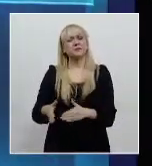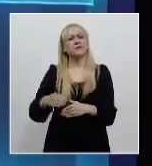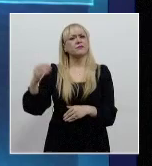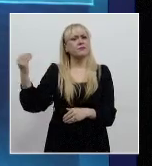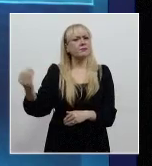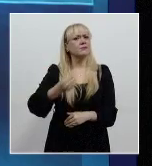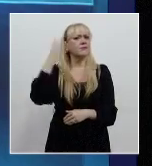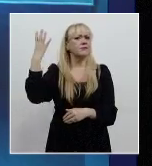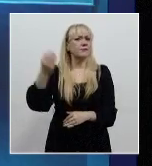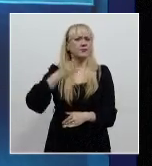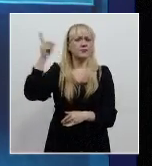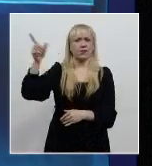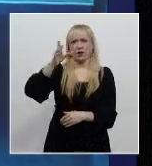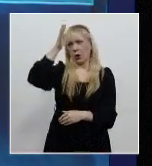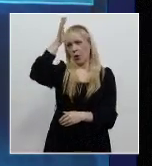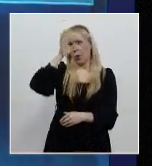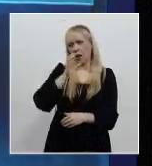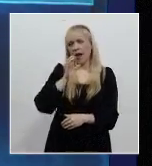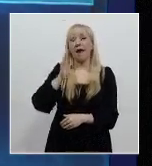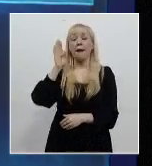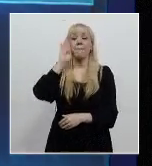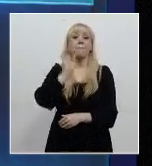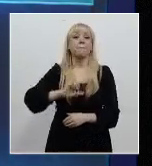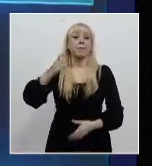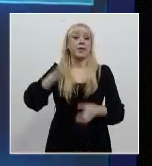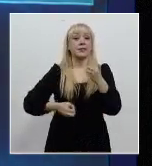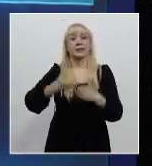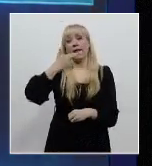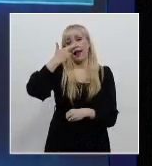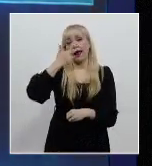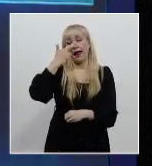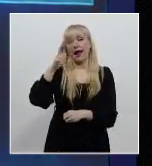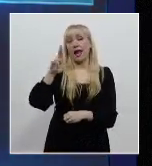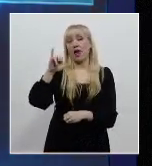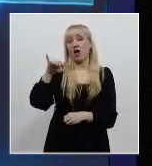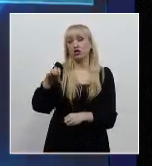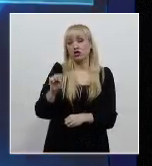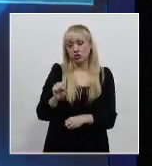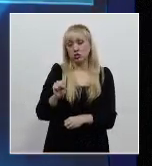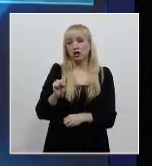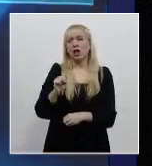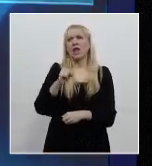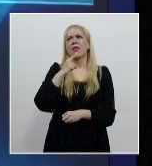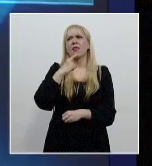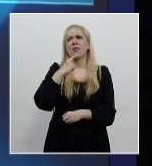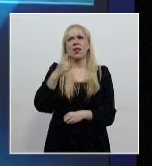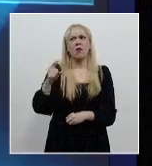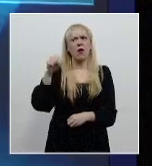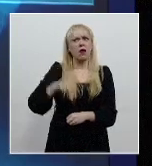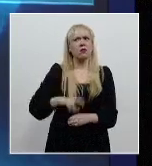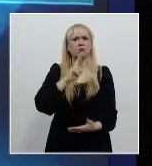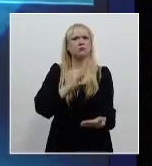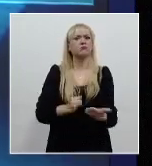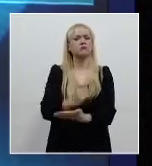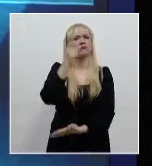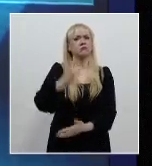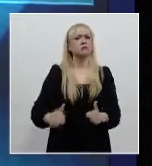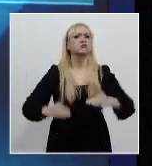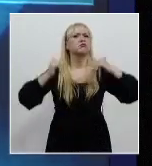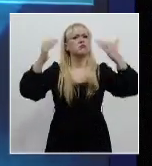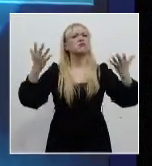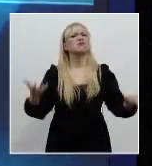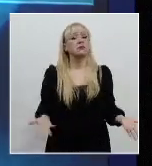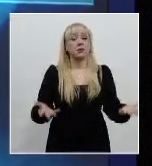cátedra en Coahuila, la ministra Margarita Ríos Farjat destacó la manera en que las resoluciones del máximo tribunal tienen un